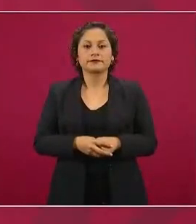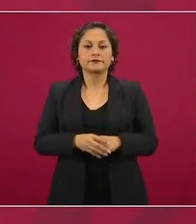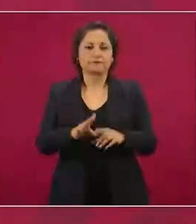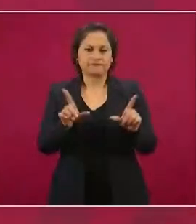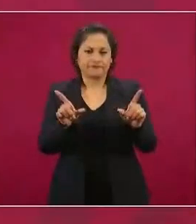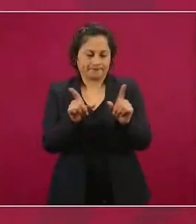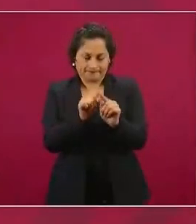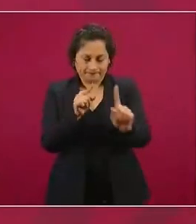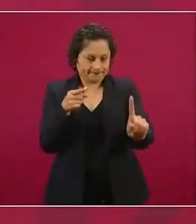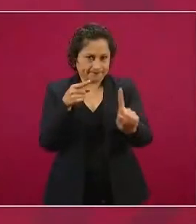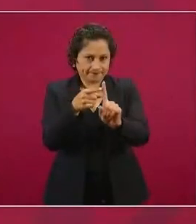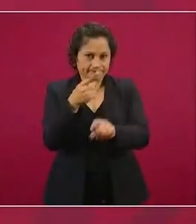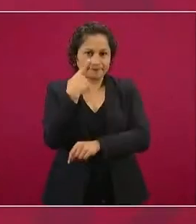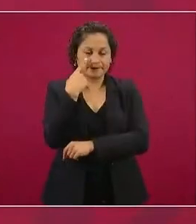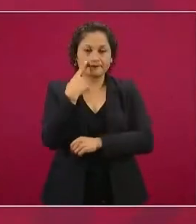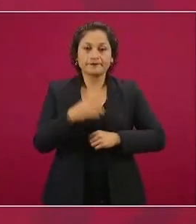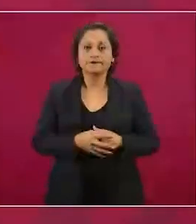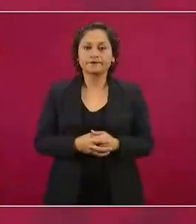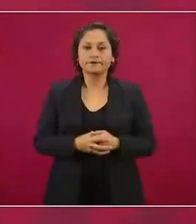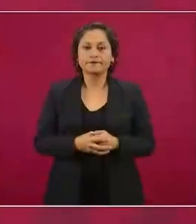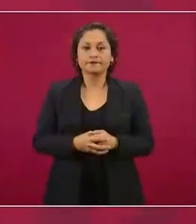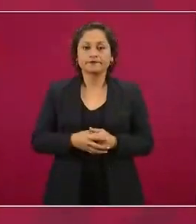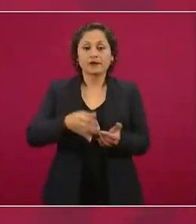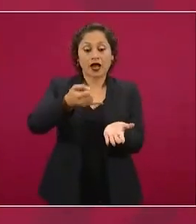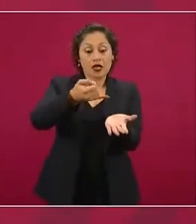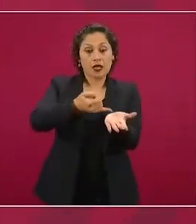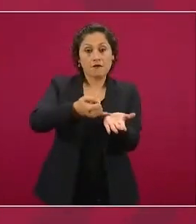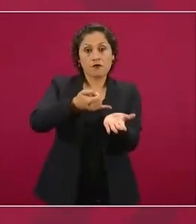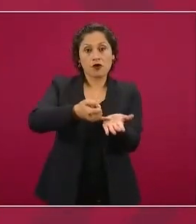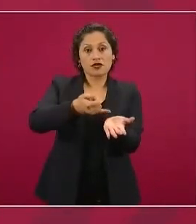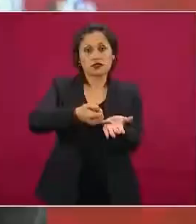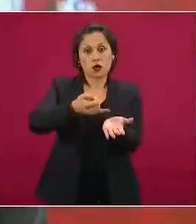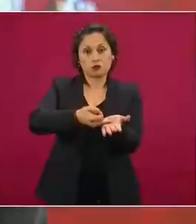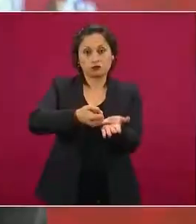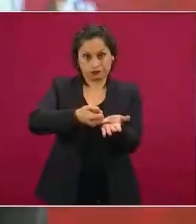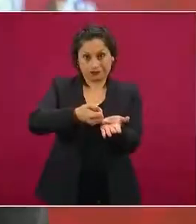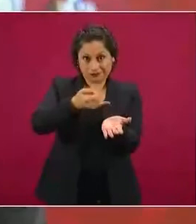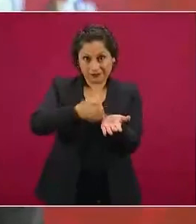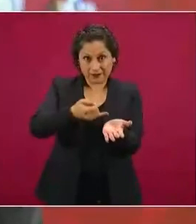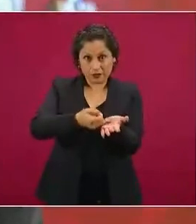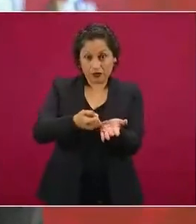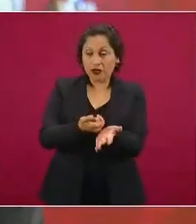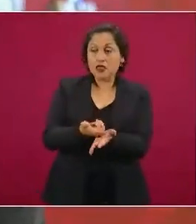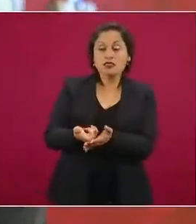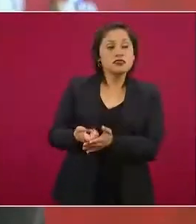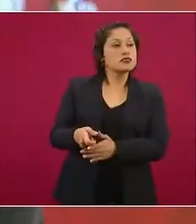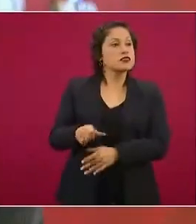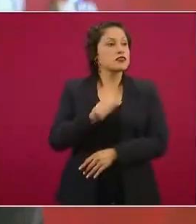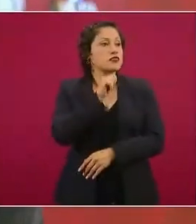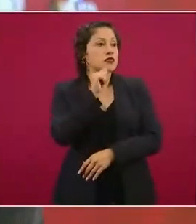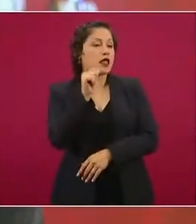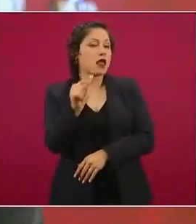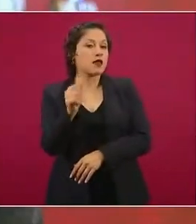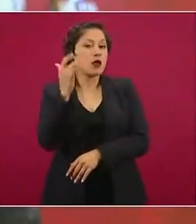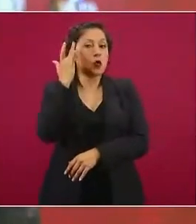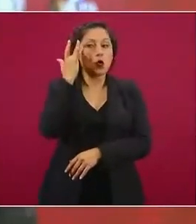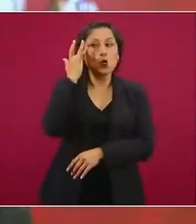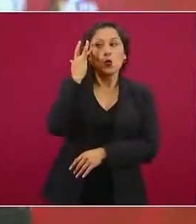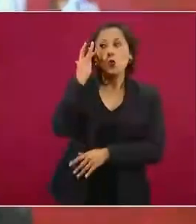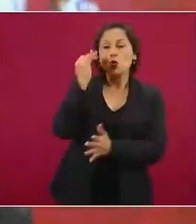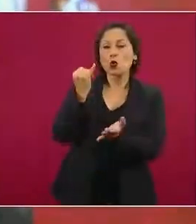concreto: la evasión fiscal, lo que no pagaban los grandes contribuyentes y ahora